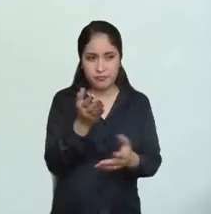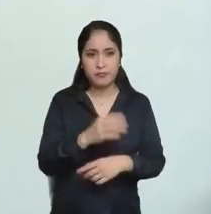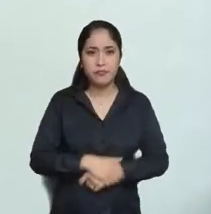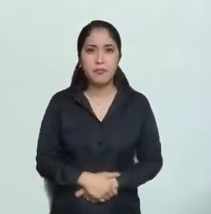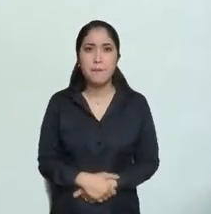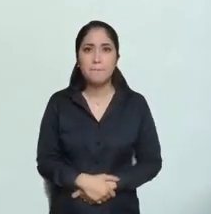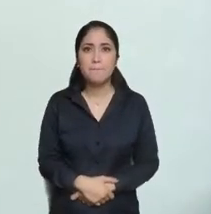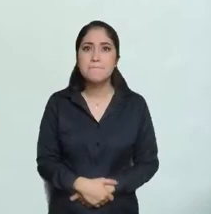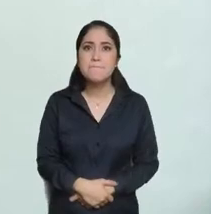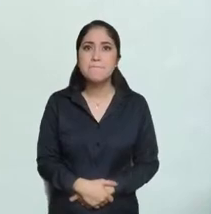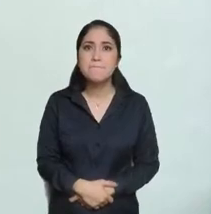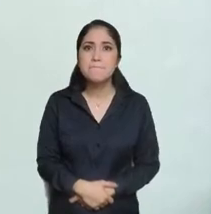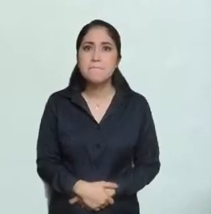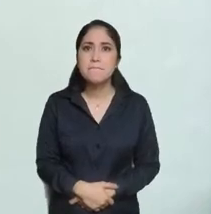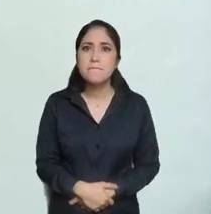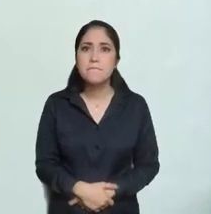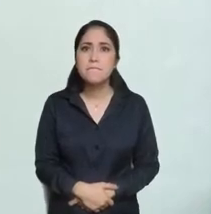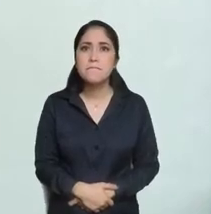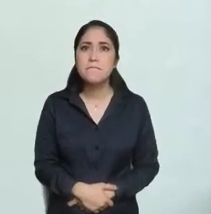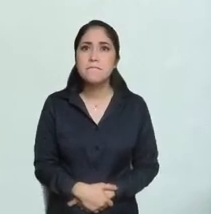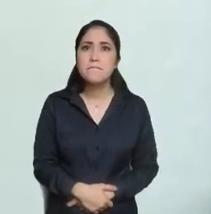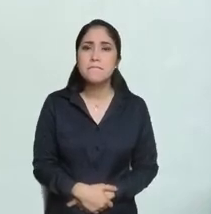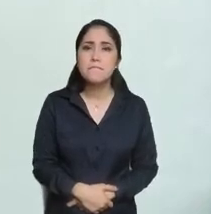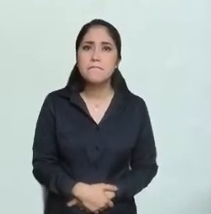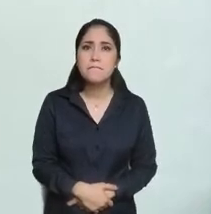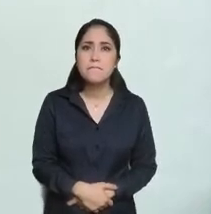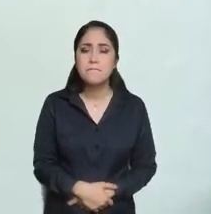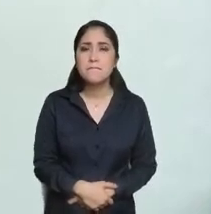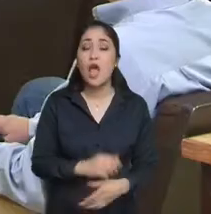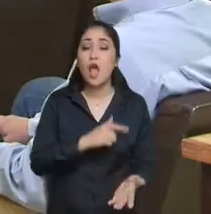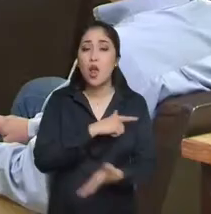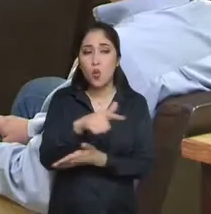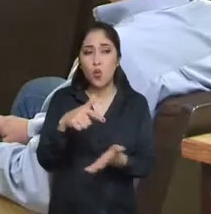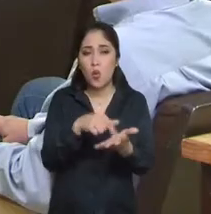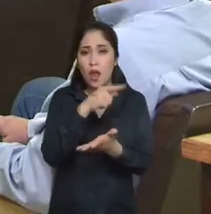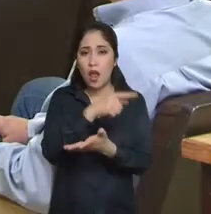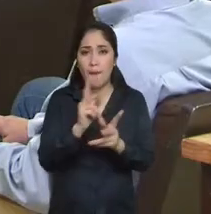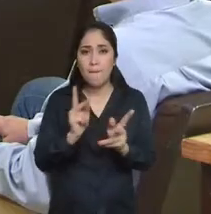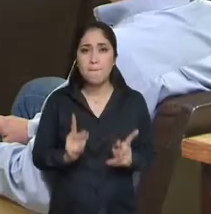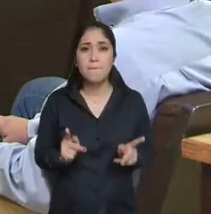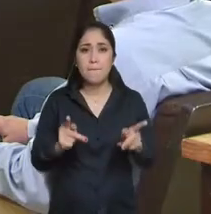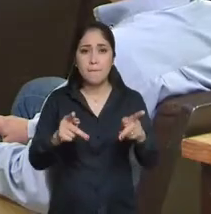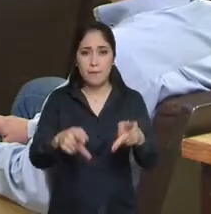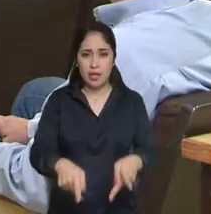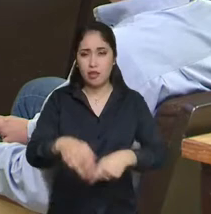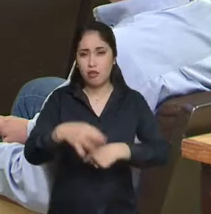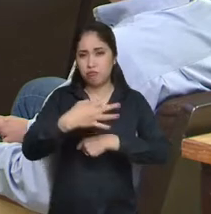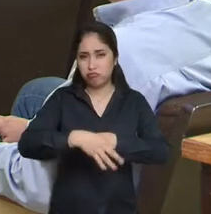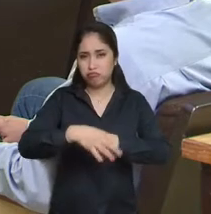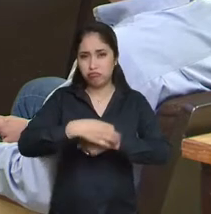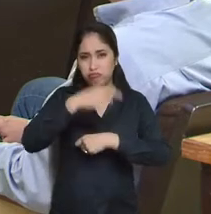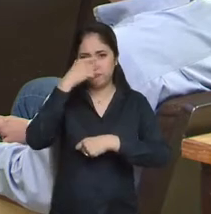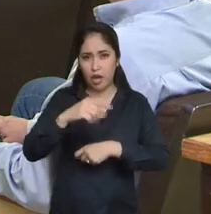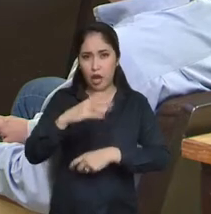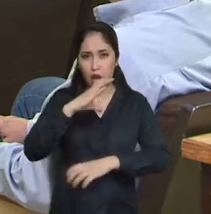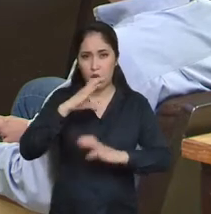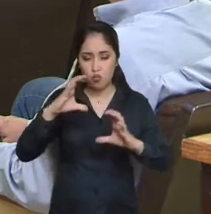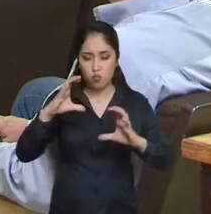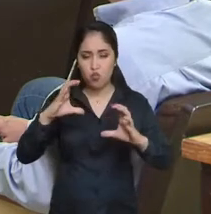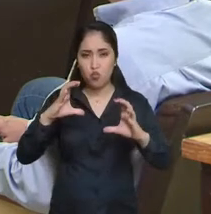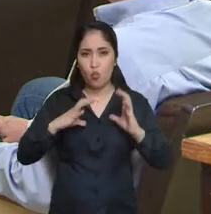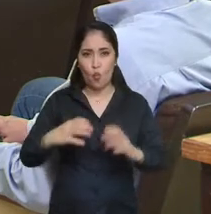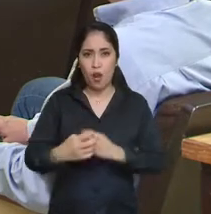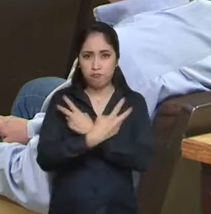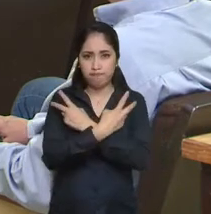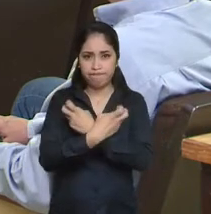El Centro de Resguardo Temporal e Identificación Humana ha ido puntualmente